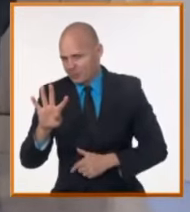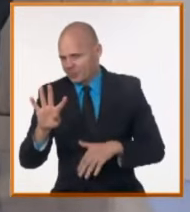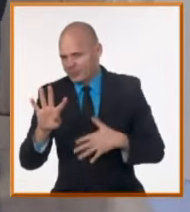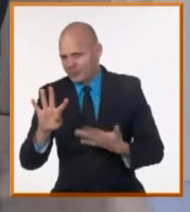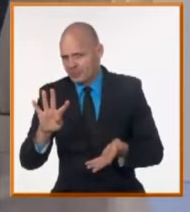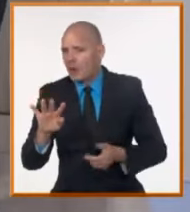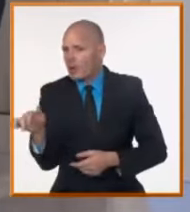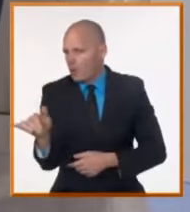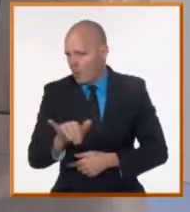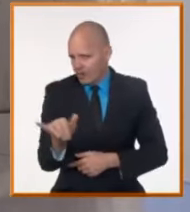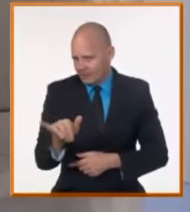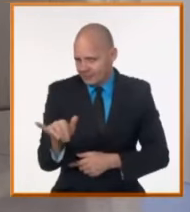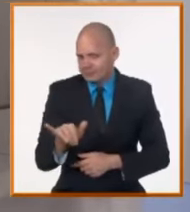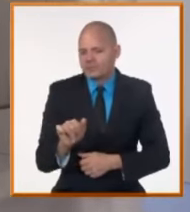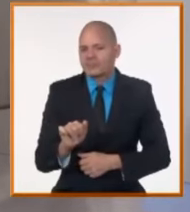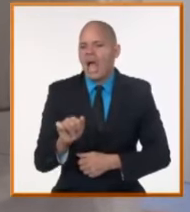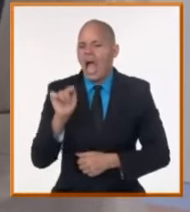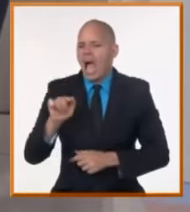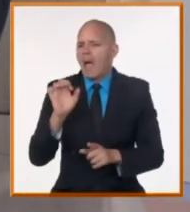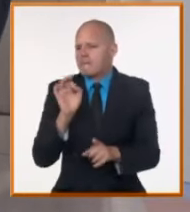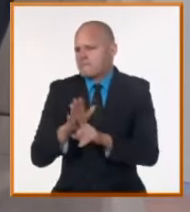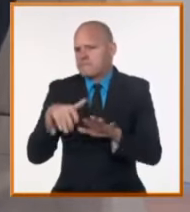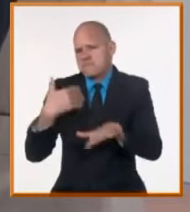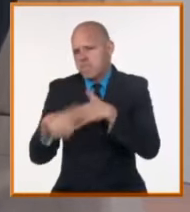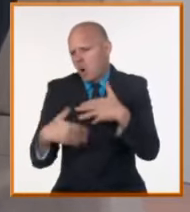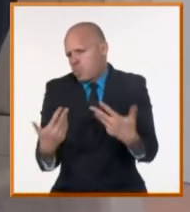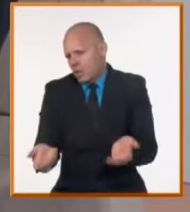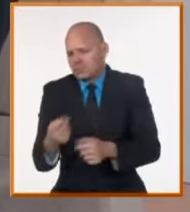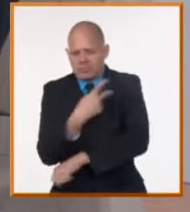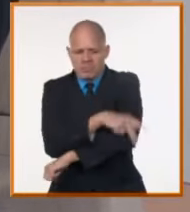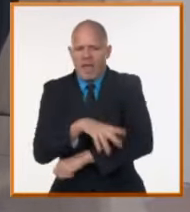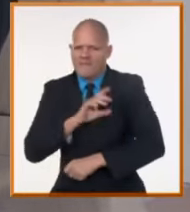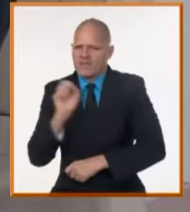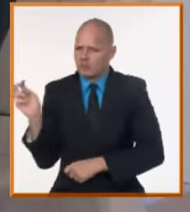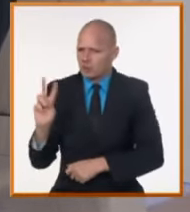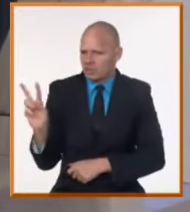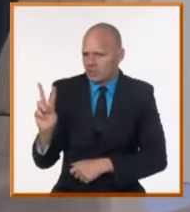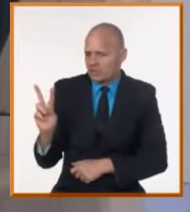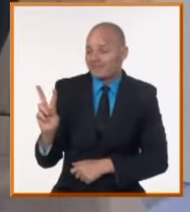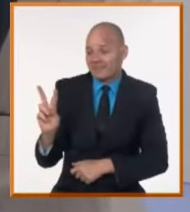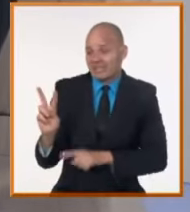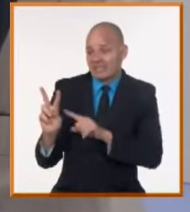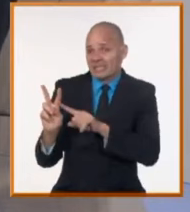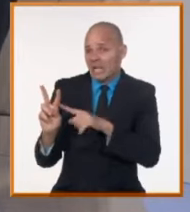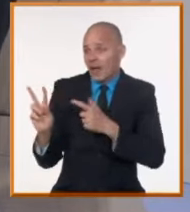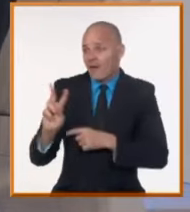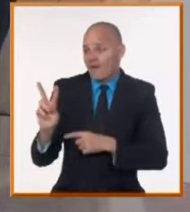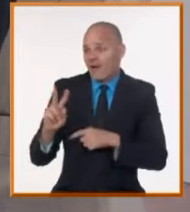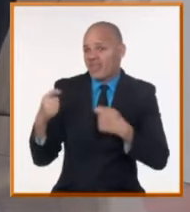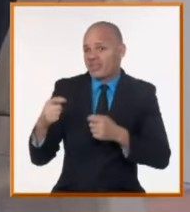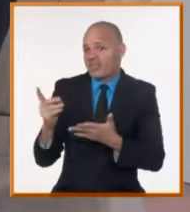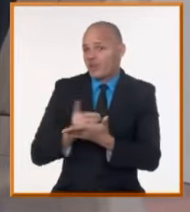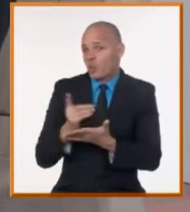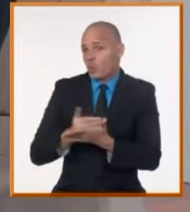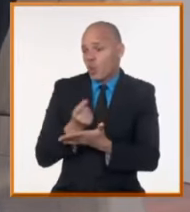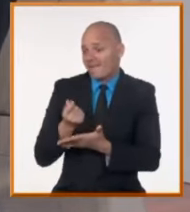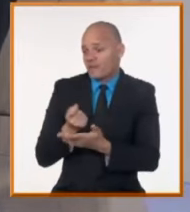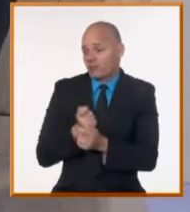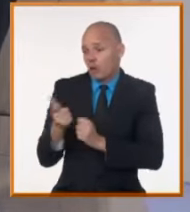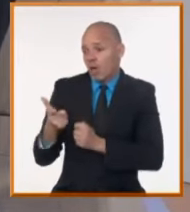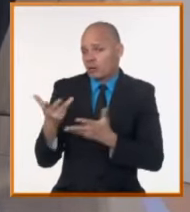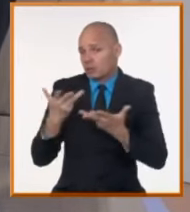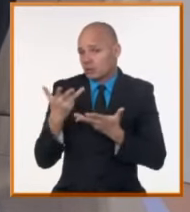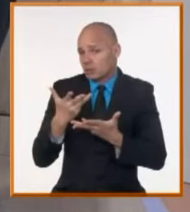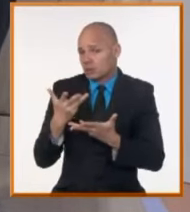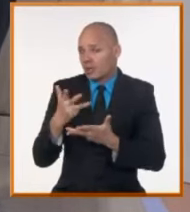dan también, bueno, en Venezuela, que debía, sí, tenía deudas con potencias europeas, y